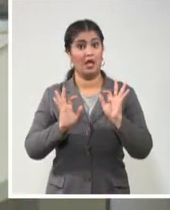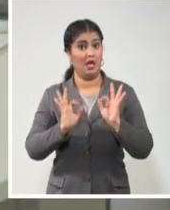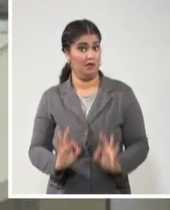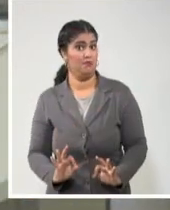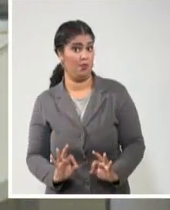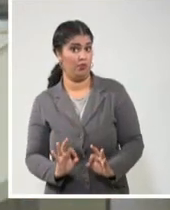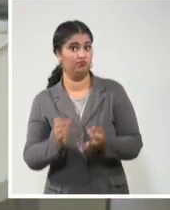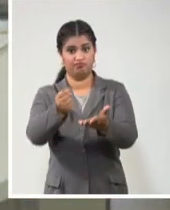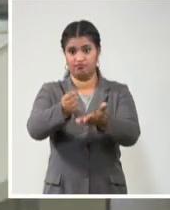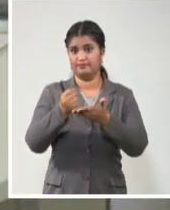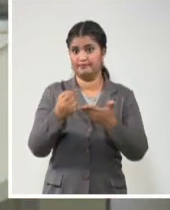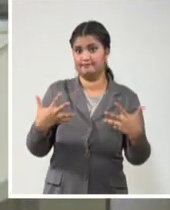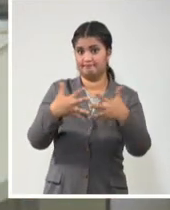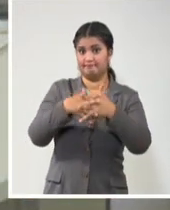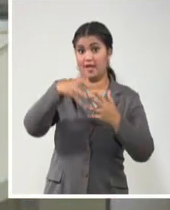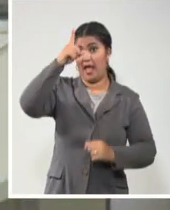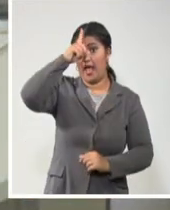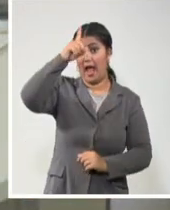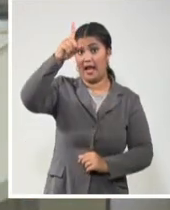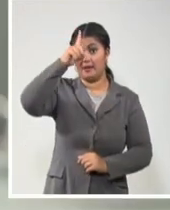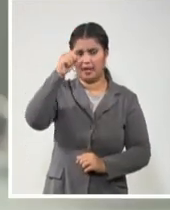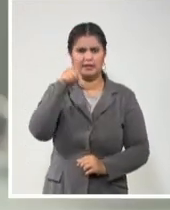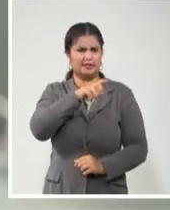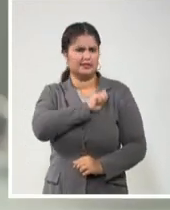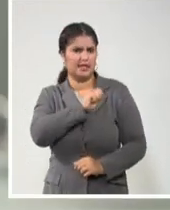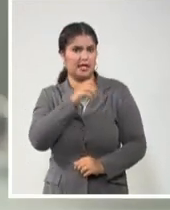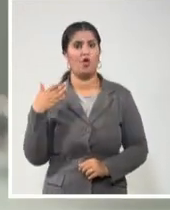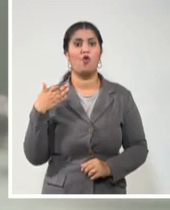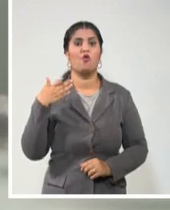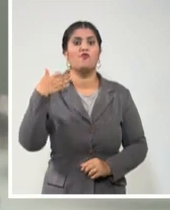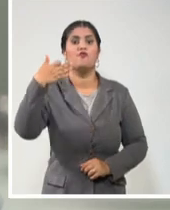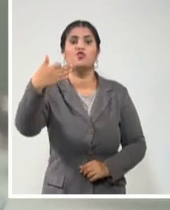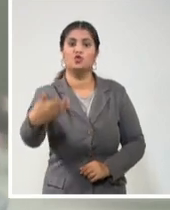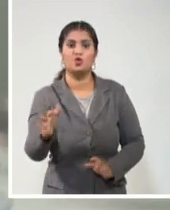un futuro limpio y se empeñan en dar respuesta global a los